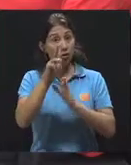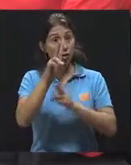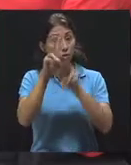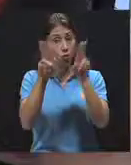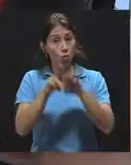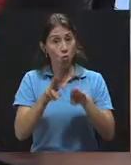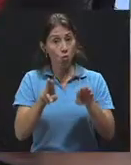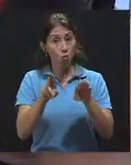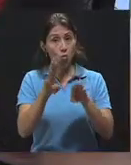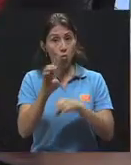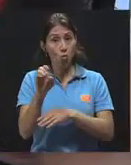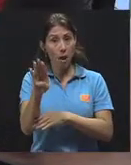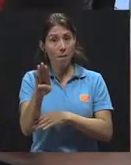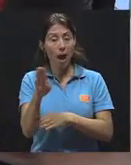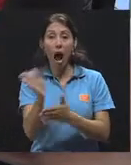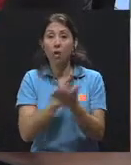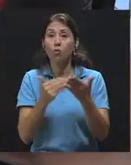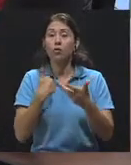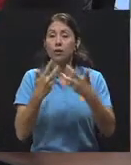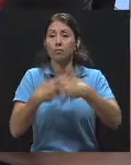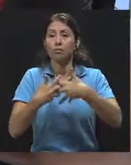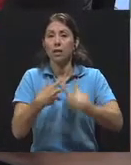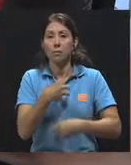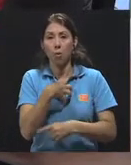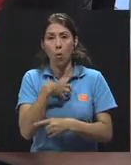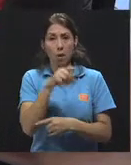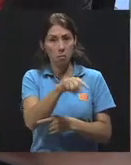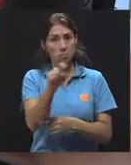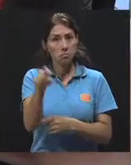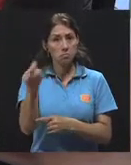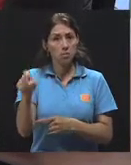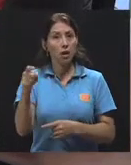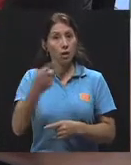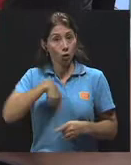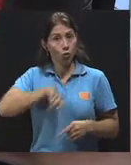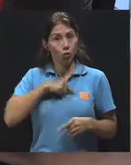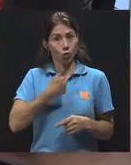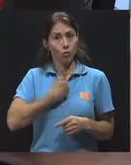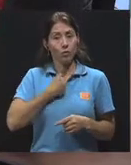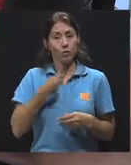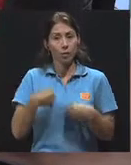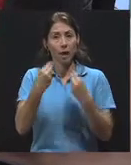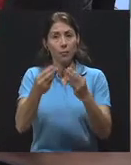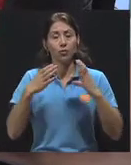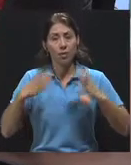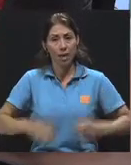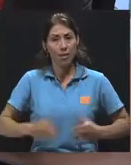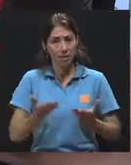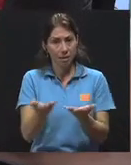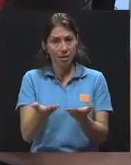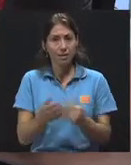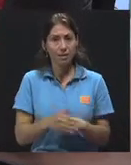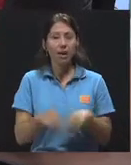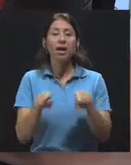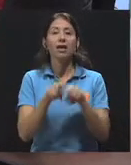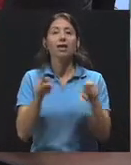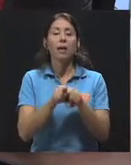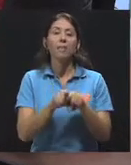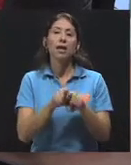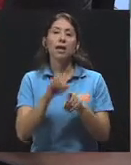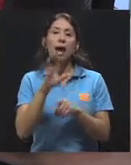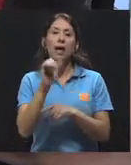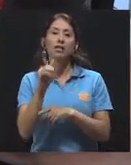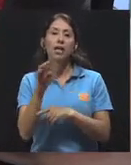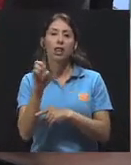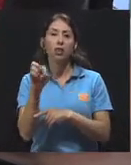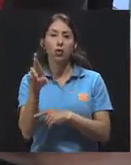con emprendimientos propios, que han fundado su empresa propia, a la cual nosotros les remitimos clientes. Claro.